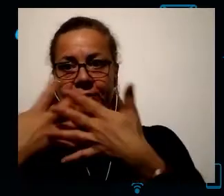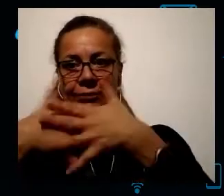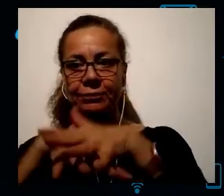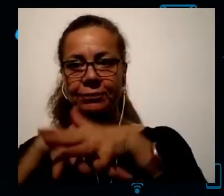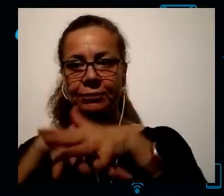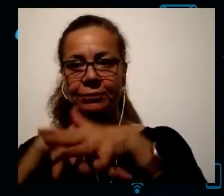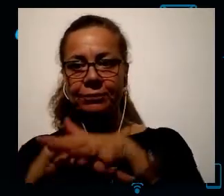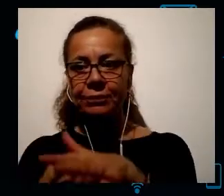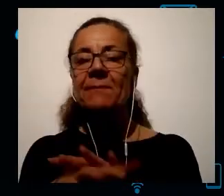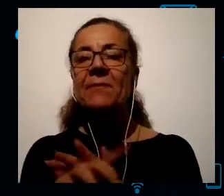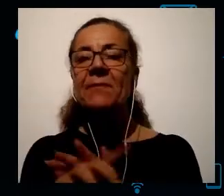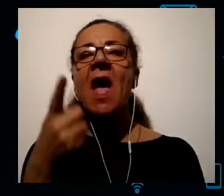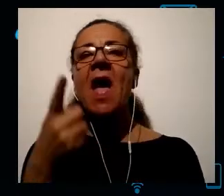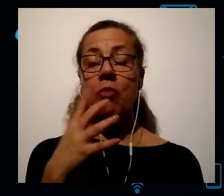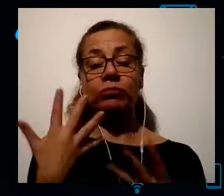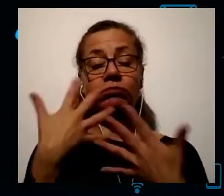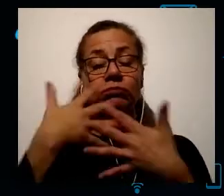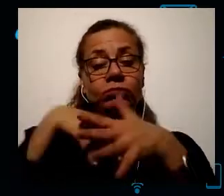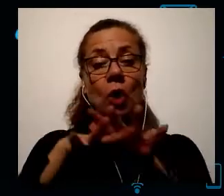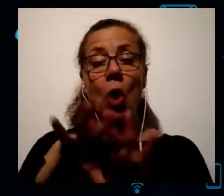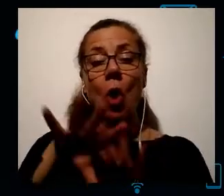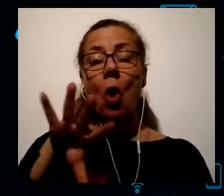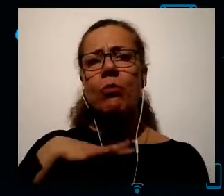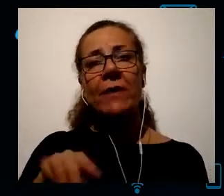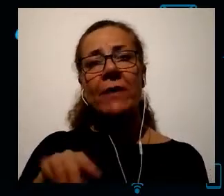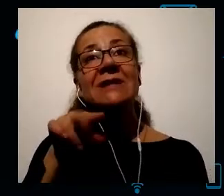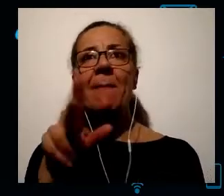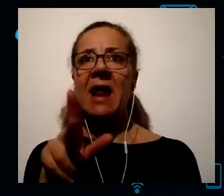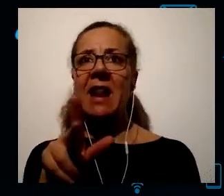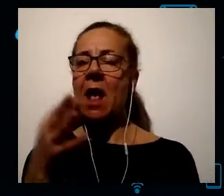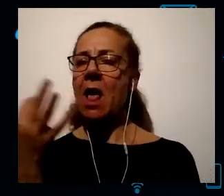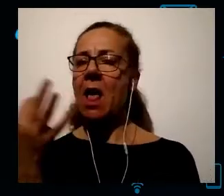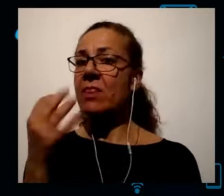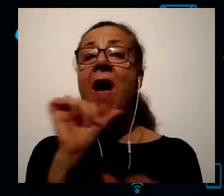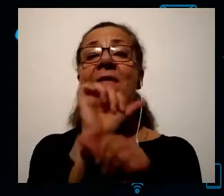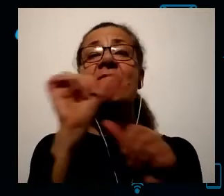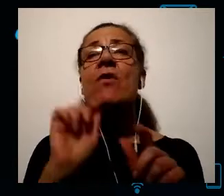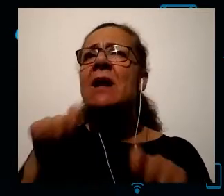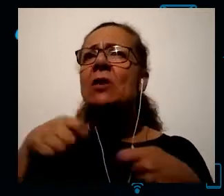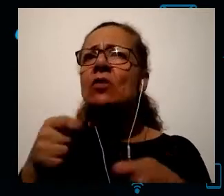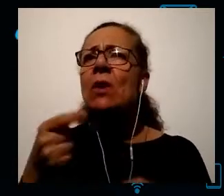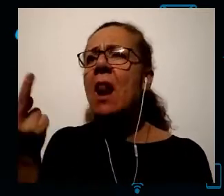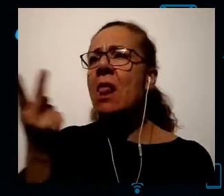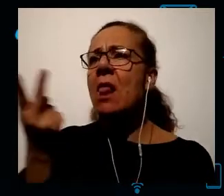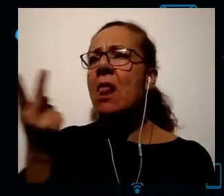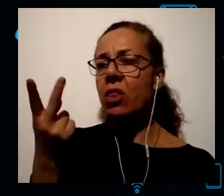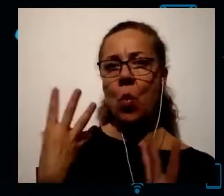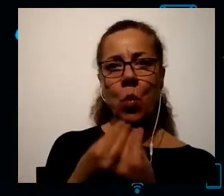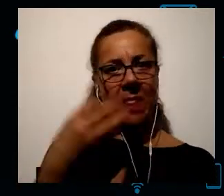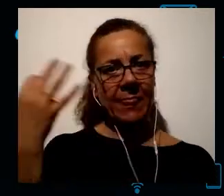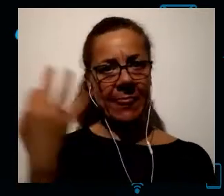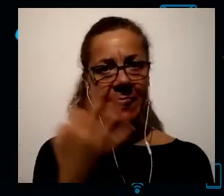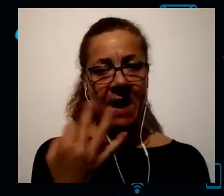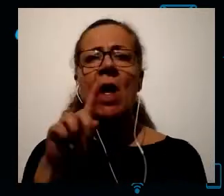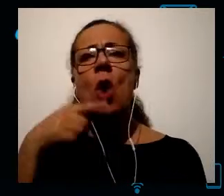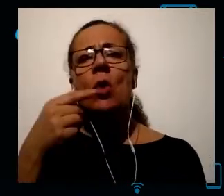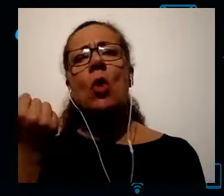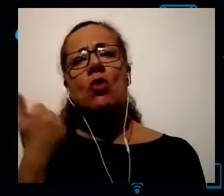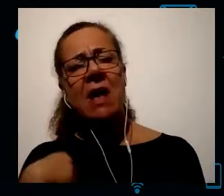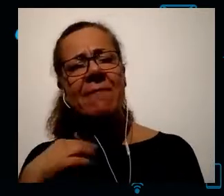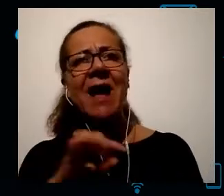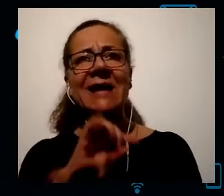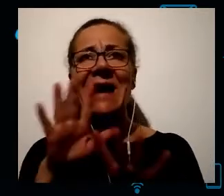esta pareja que de manera natural debe ir juntas para luego ya quedarnos con algunas cuestiones o algunos aspectos